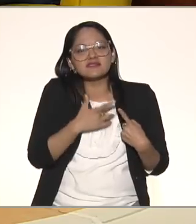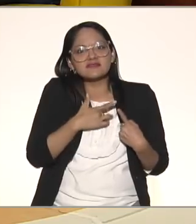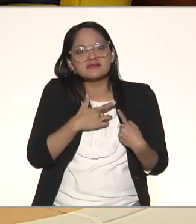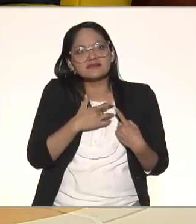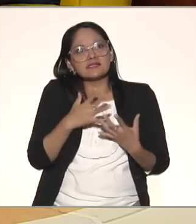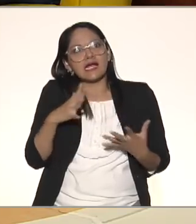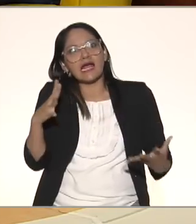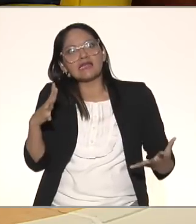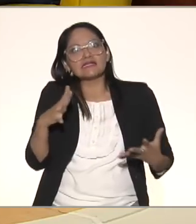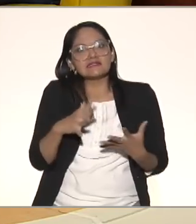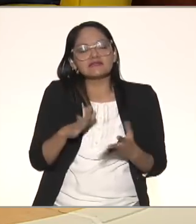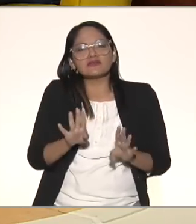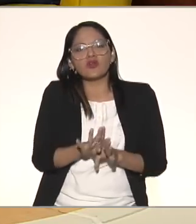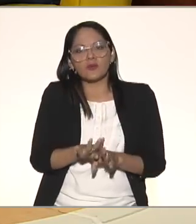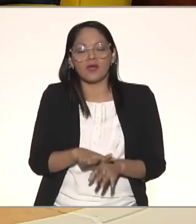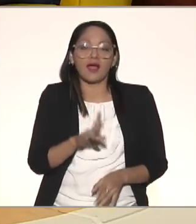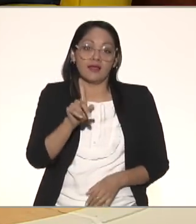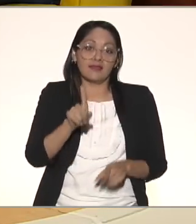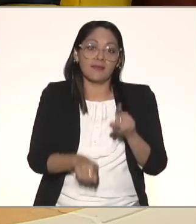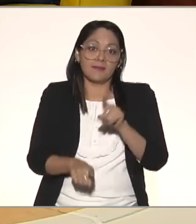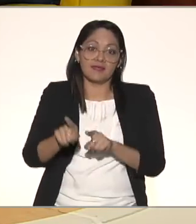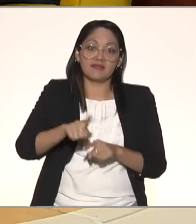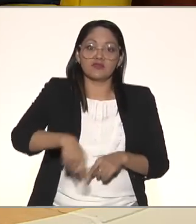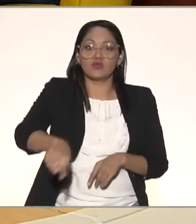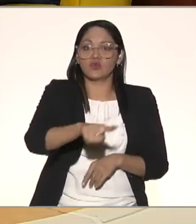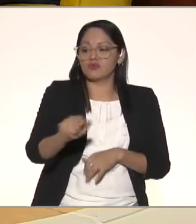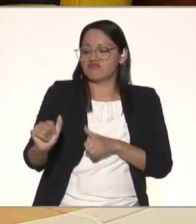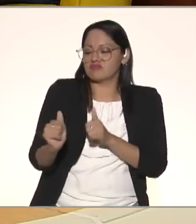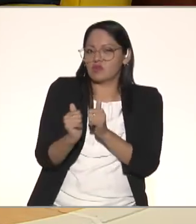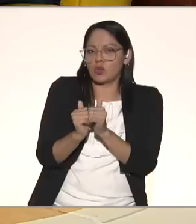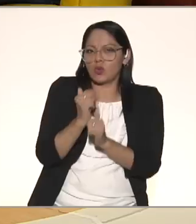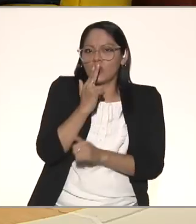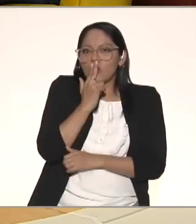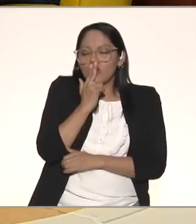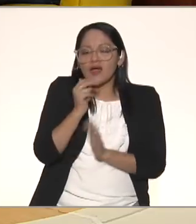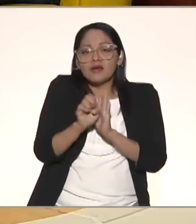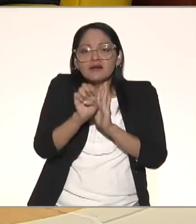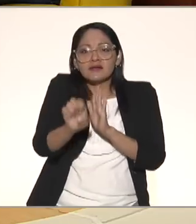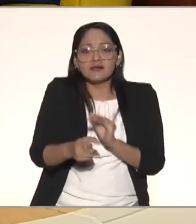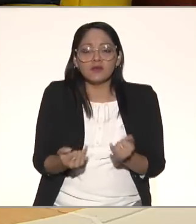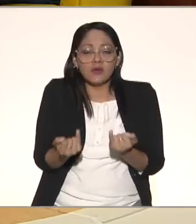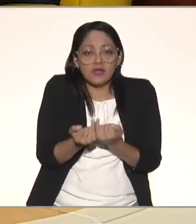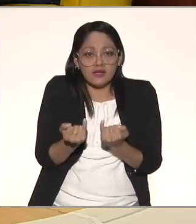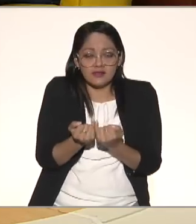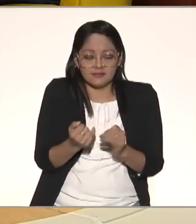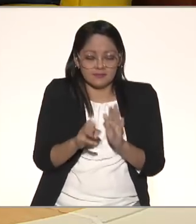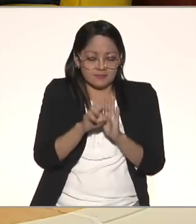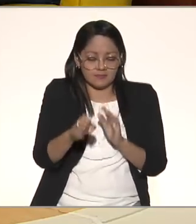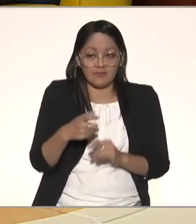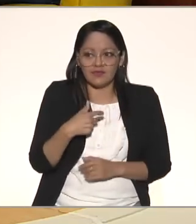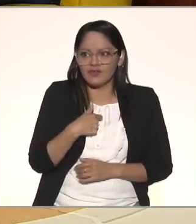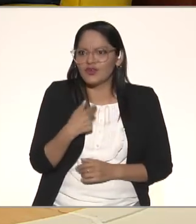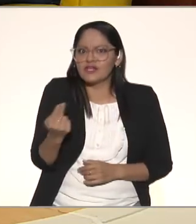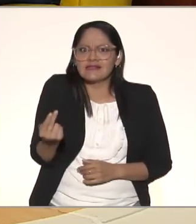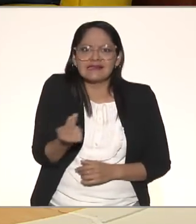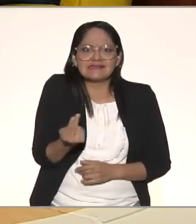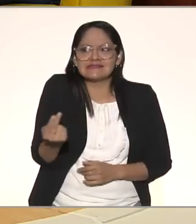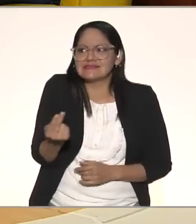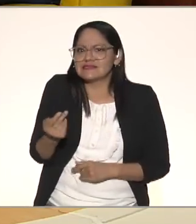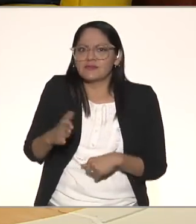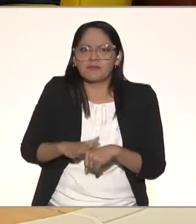Por los apegos. Así de simple. Cuanto más me apego y más necesito compulsivamente